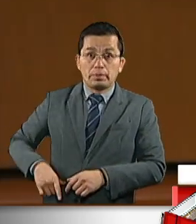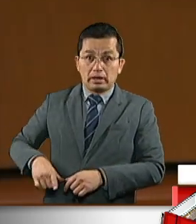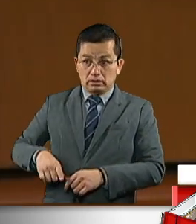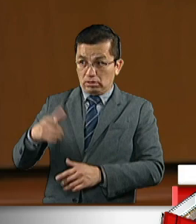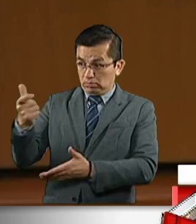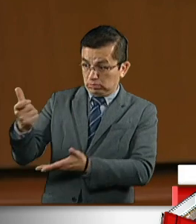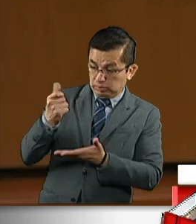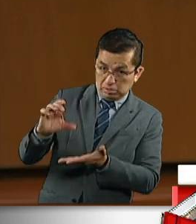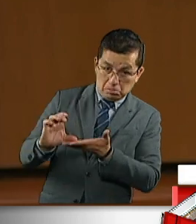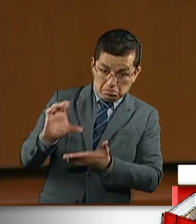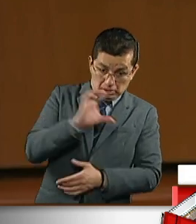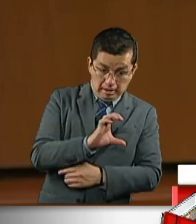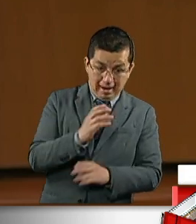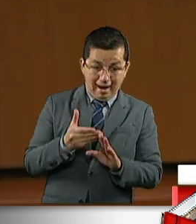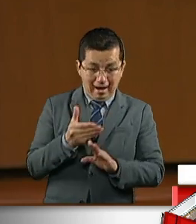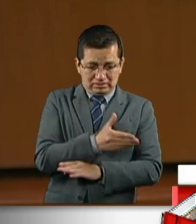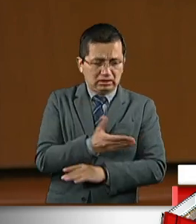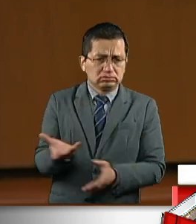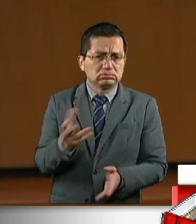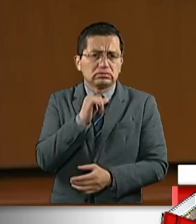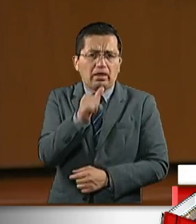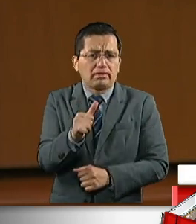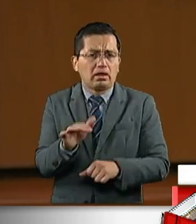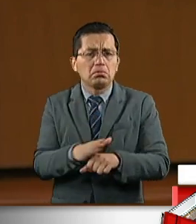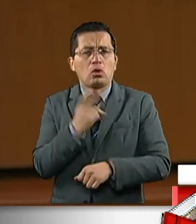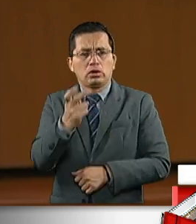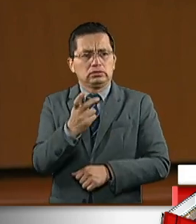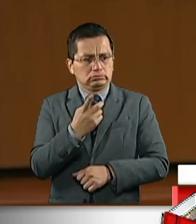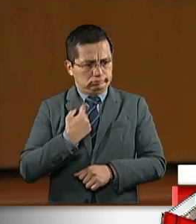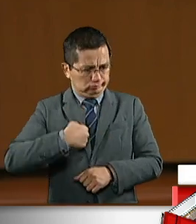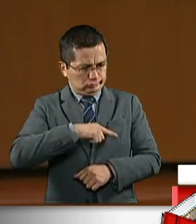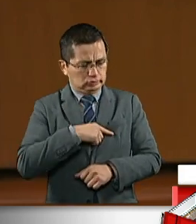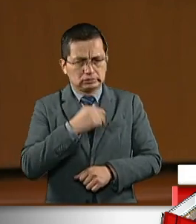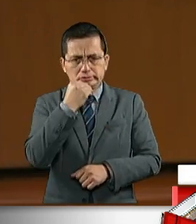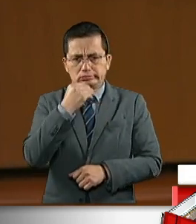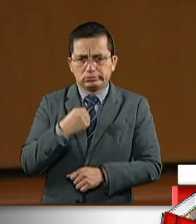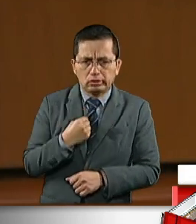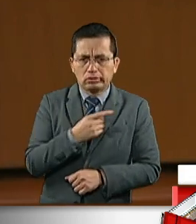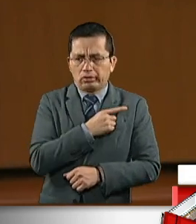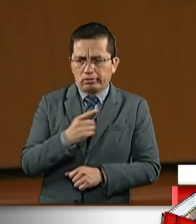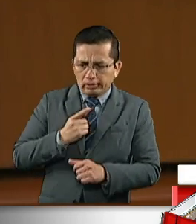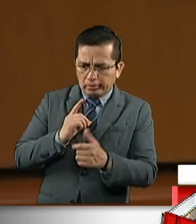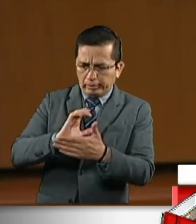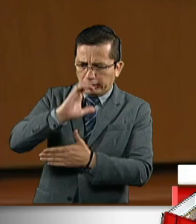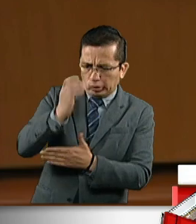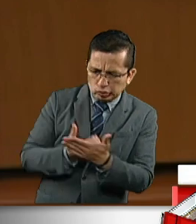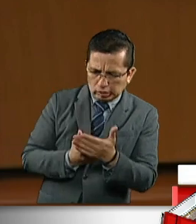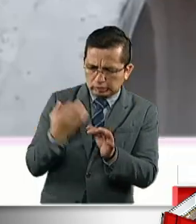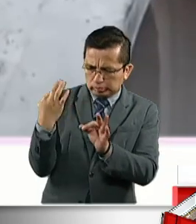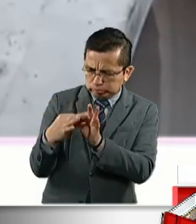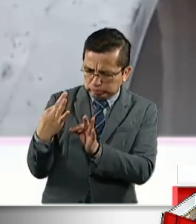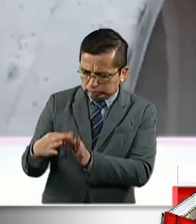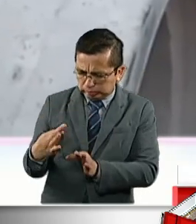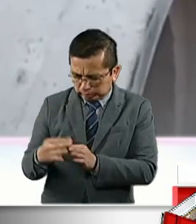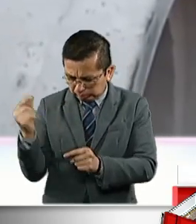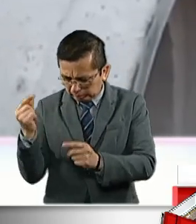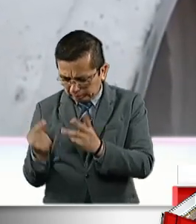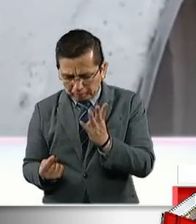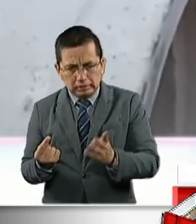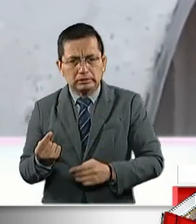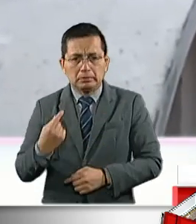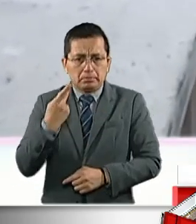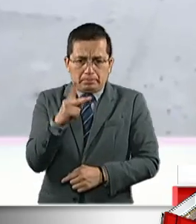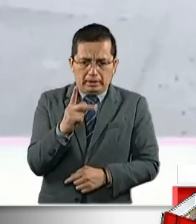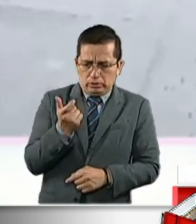nos introduce en un círculo vicioso que, al obligarnos a cumplir con las obligaciones contractuales y no disponer de